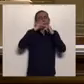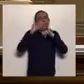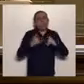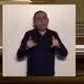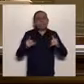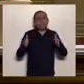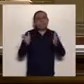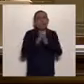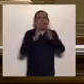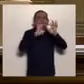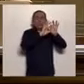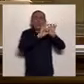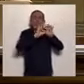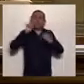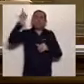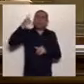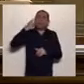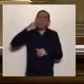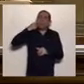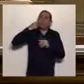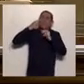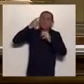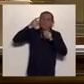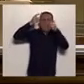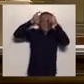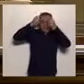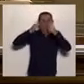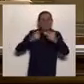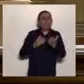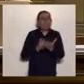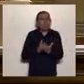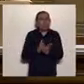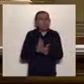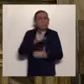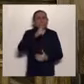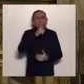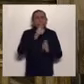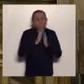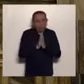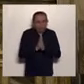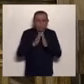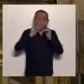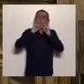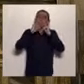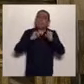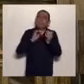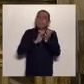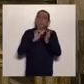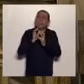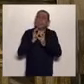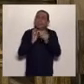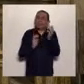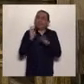la paz y la unidad. Tú que vives y reinas por los siglos de los siglos. Amén. Que la paz de